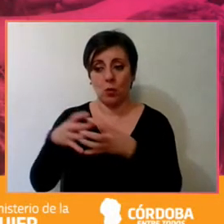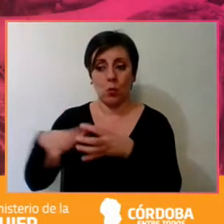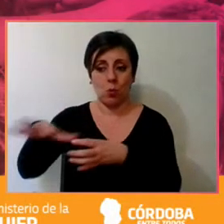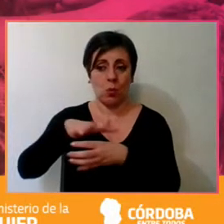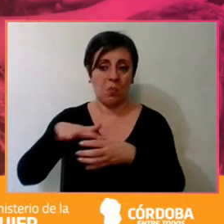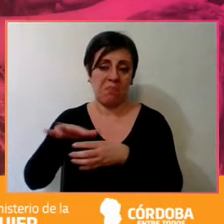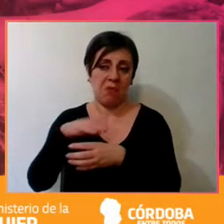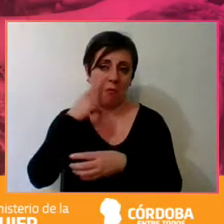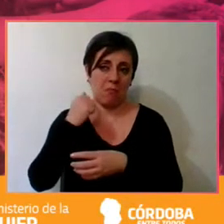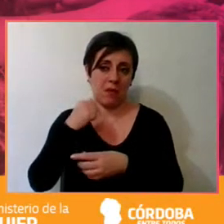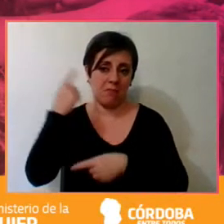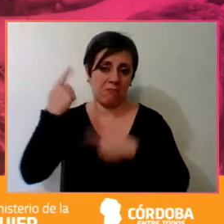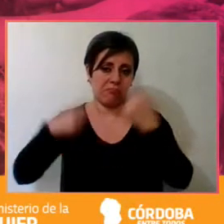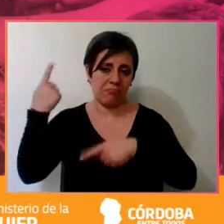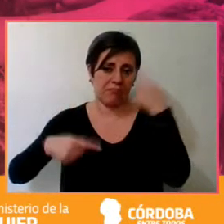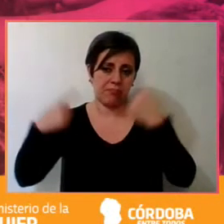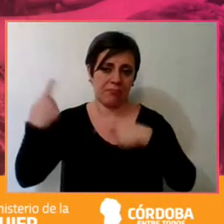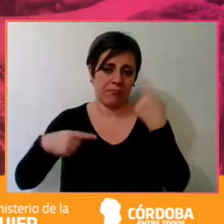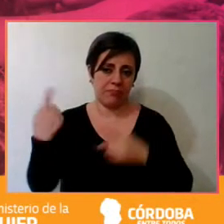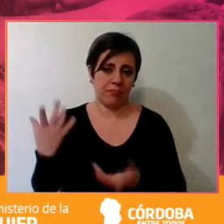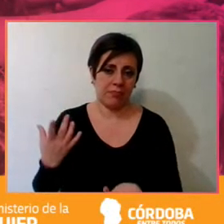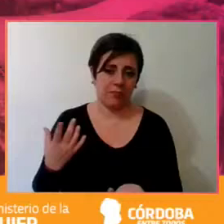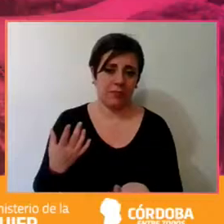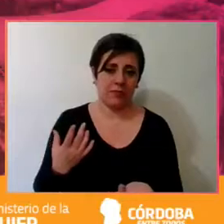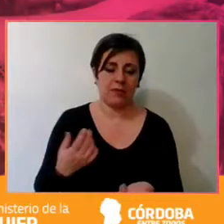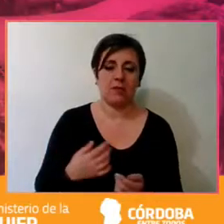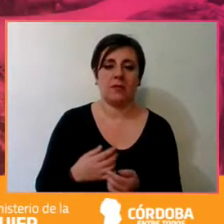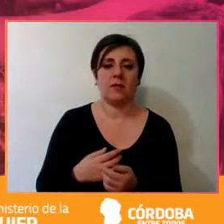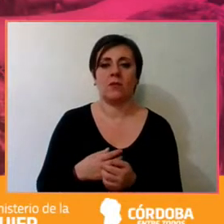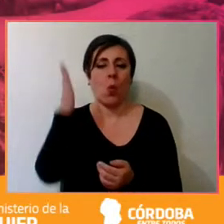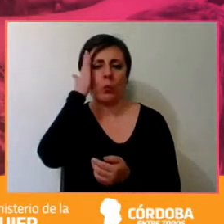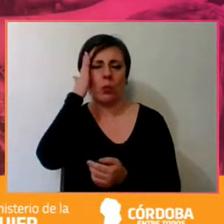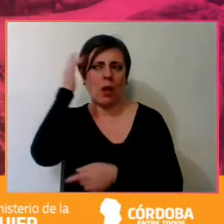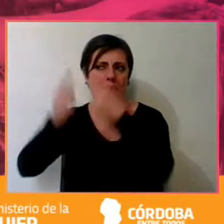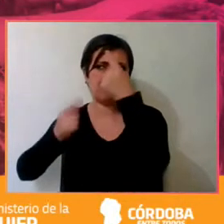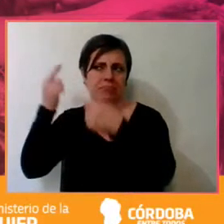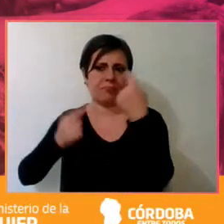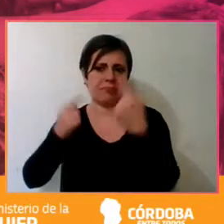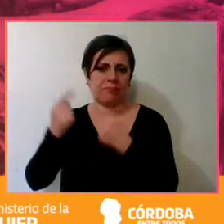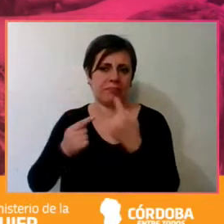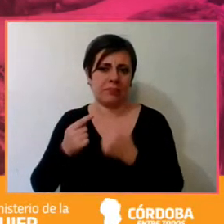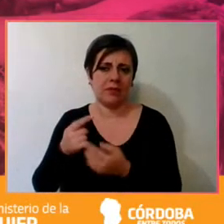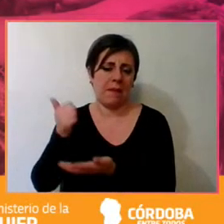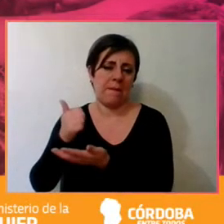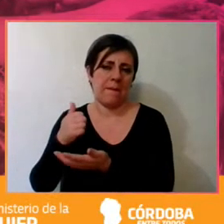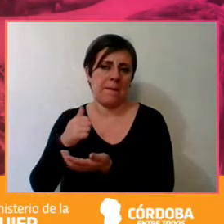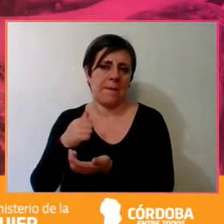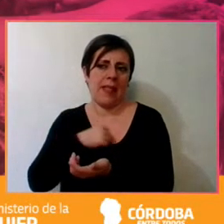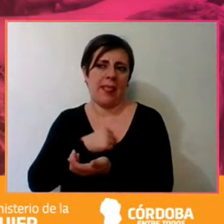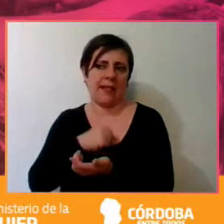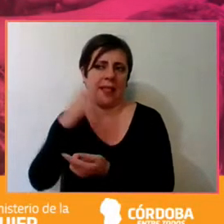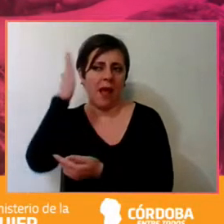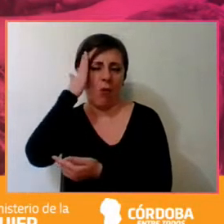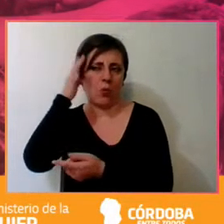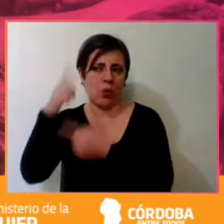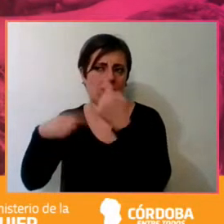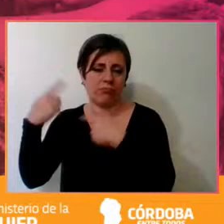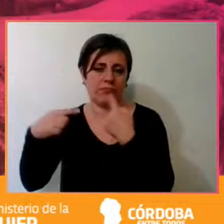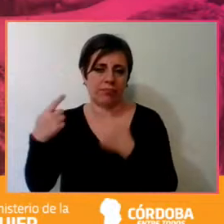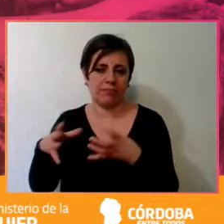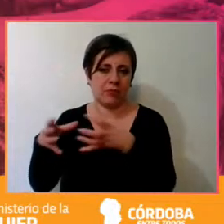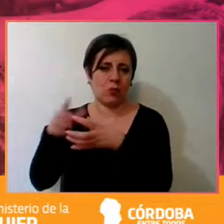representativo, había distinto tipo de backgrounds culturales ahí, ¿no es cierto?, distintas pertenencias culturales, nos plantearon esa